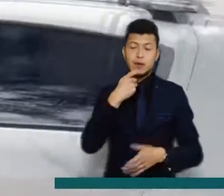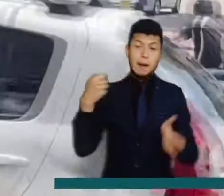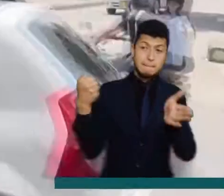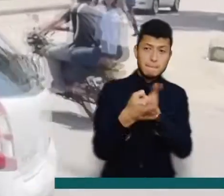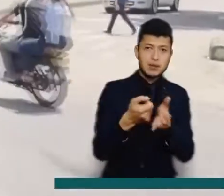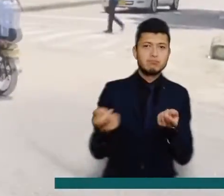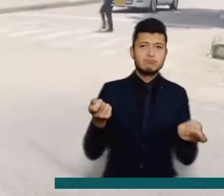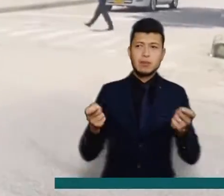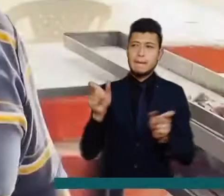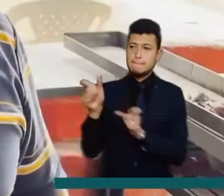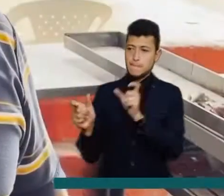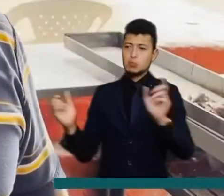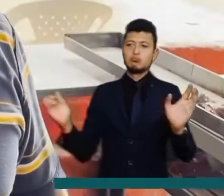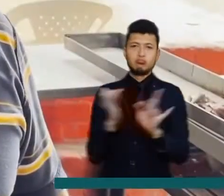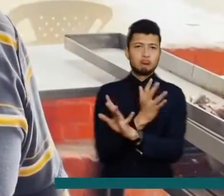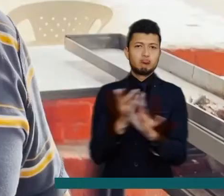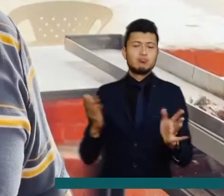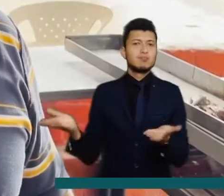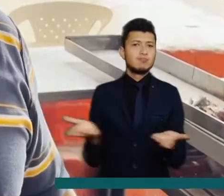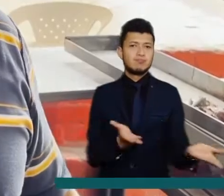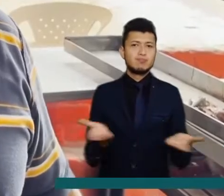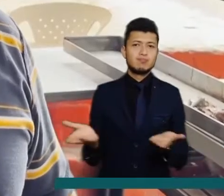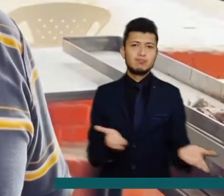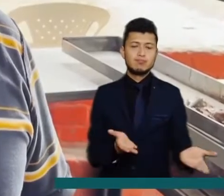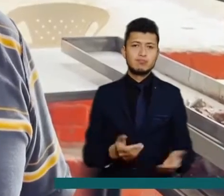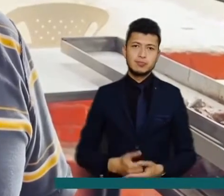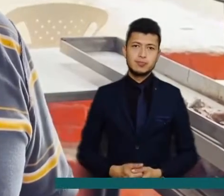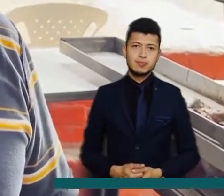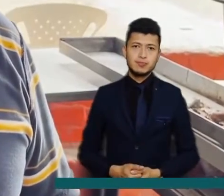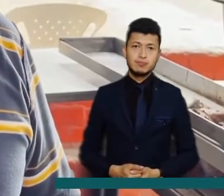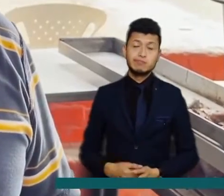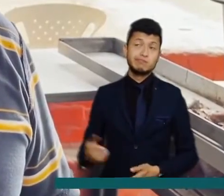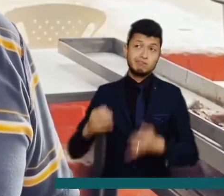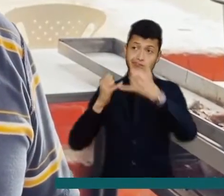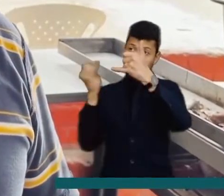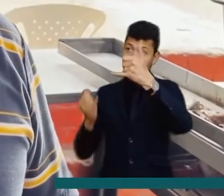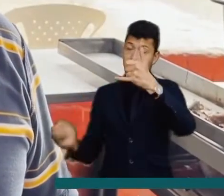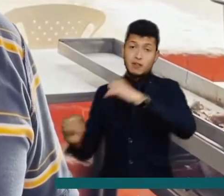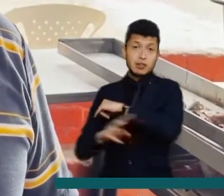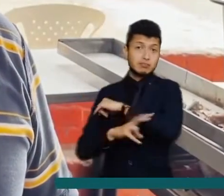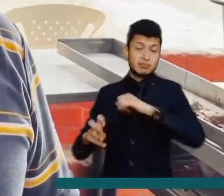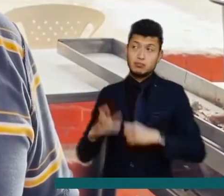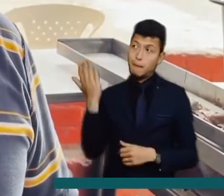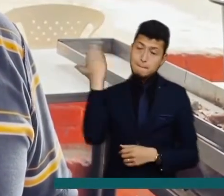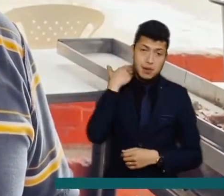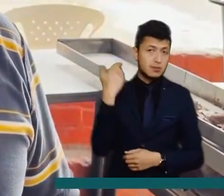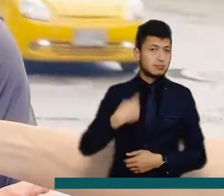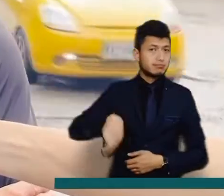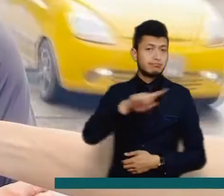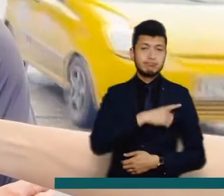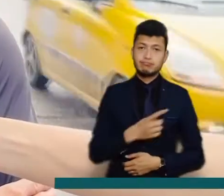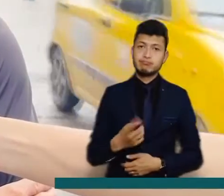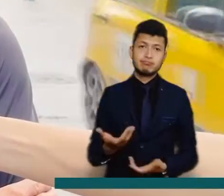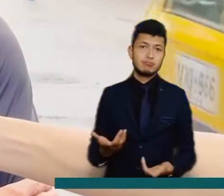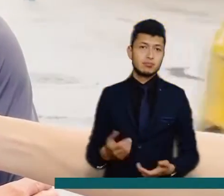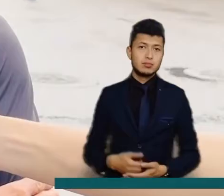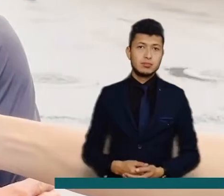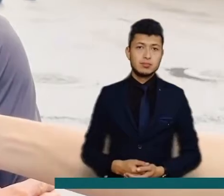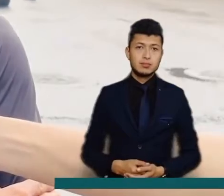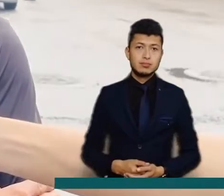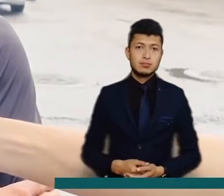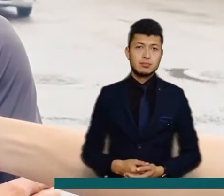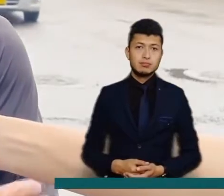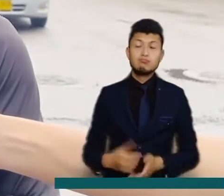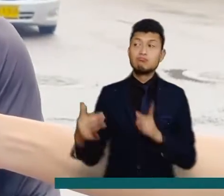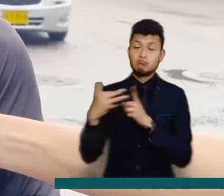darle paso a los peatones. La vaina de los semáforos, esa vaina, los cables que nos tiene fregado, sinceramente nos tiene fregado por estos lados. Perjuicio es mucho,